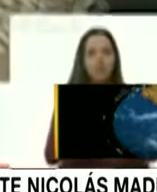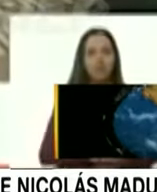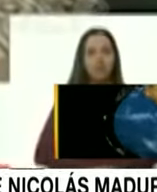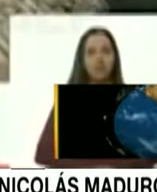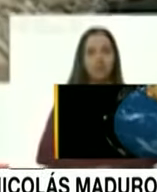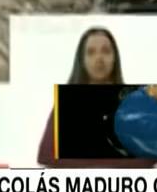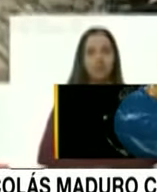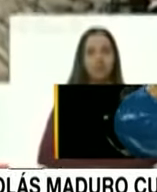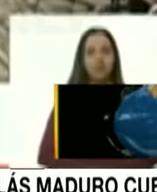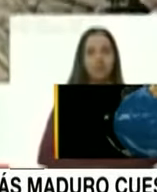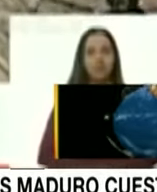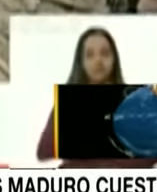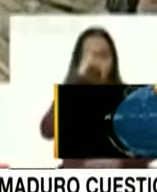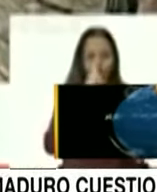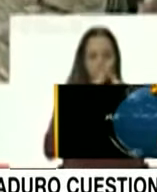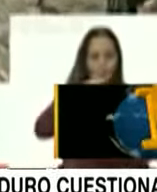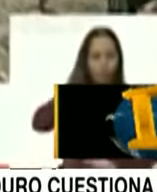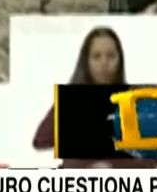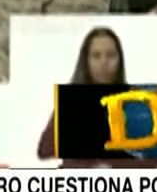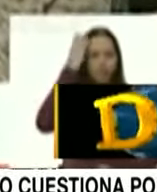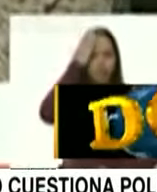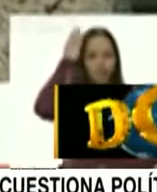la Orden Francisco de Miranda.